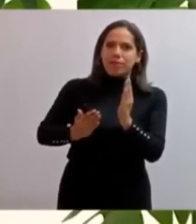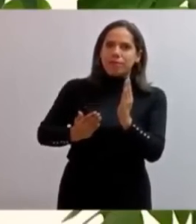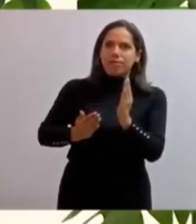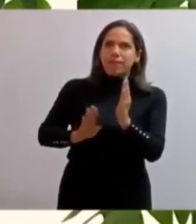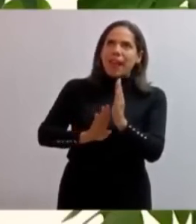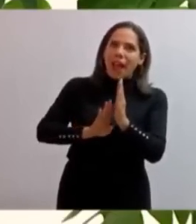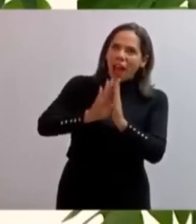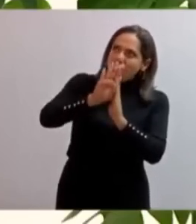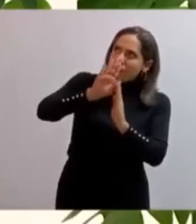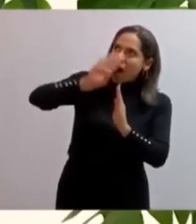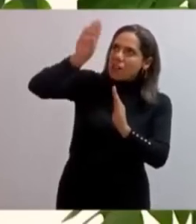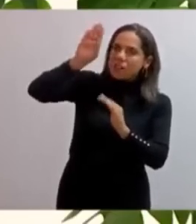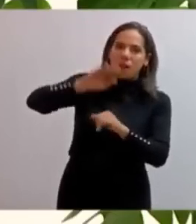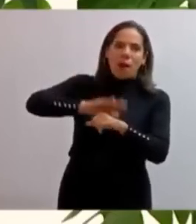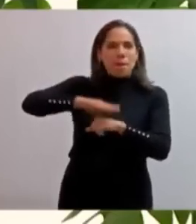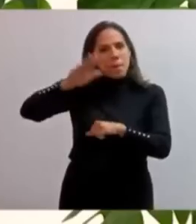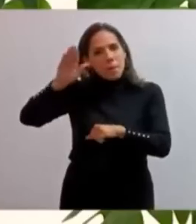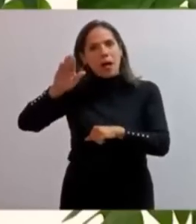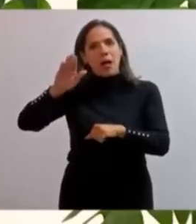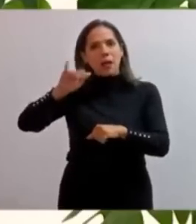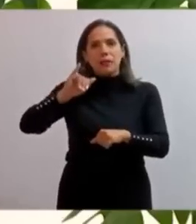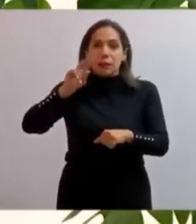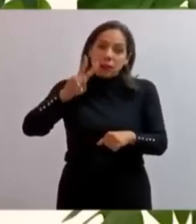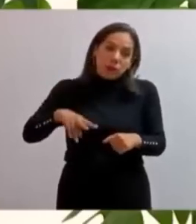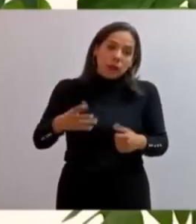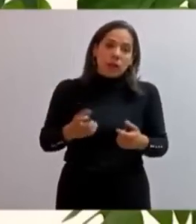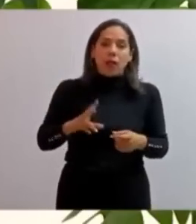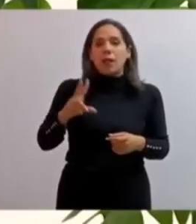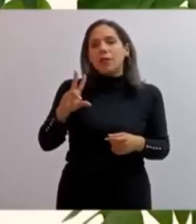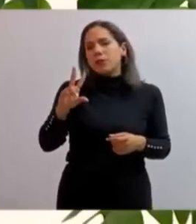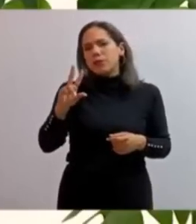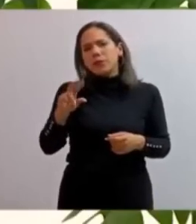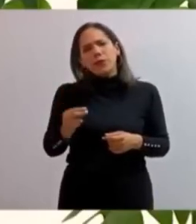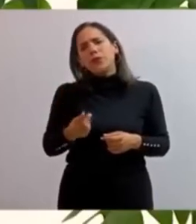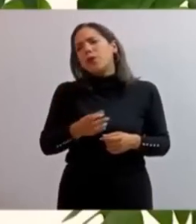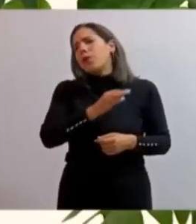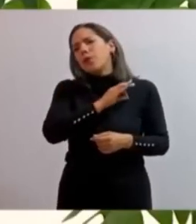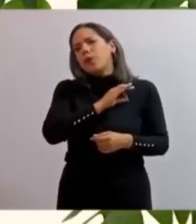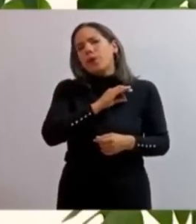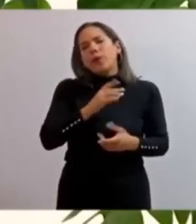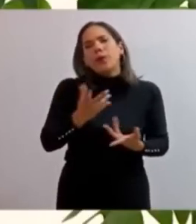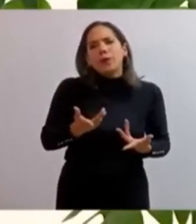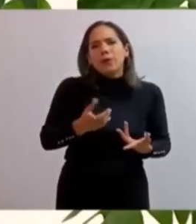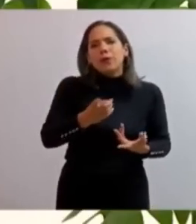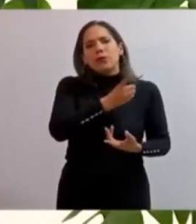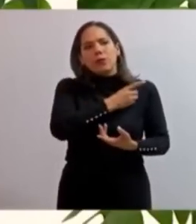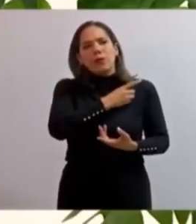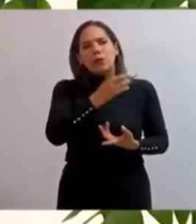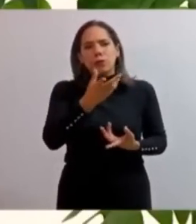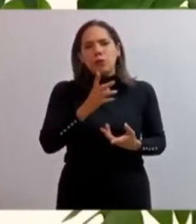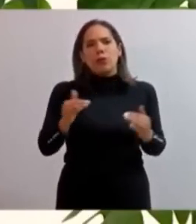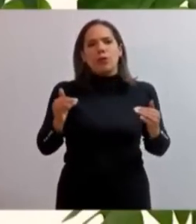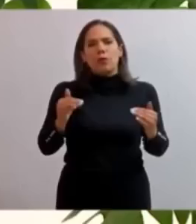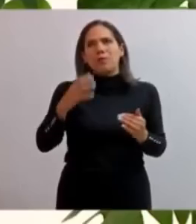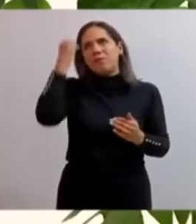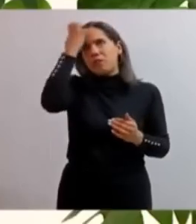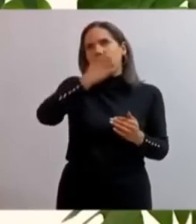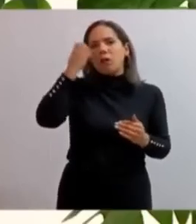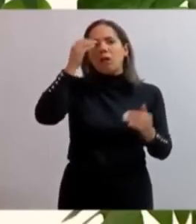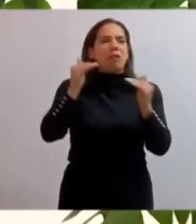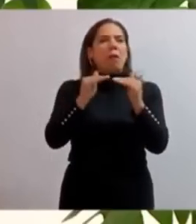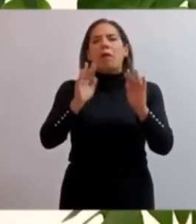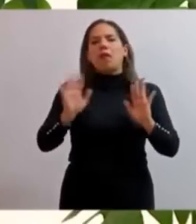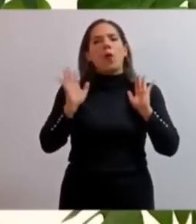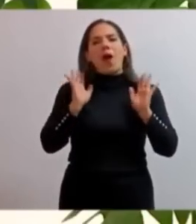estandarizados. Ciertamente tiene razón la maestra, no pude anotar su nombre, una disculpa, de que en